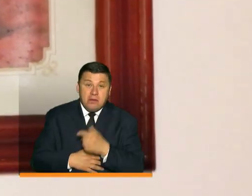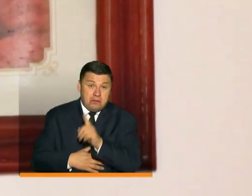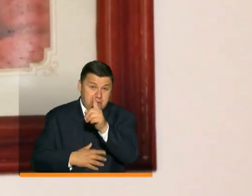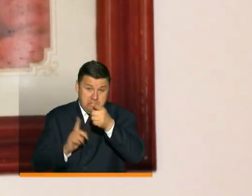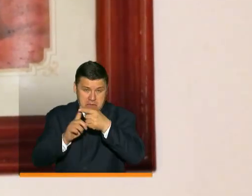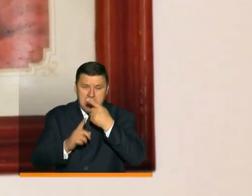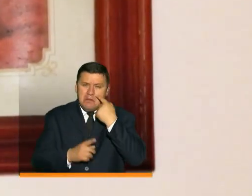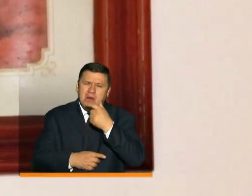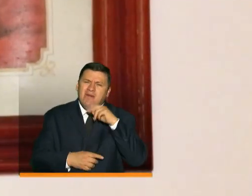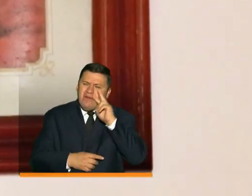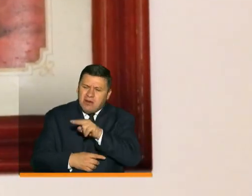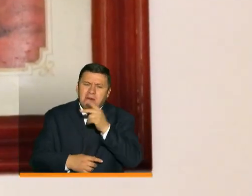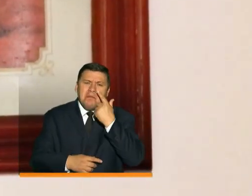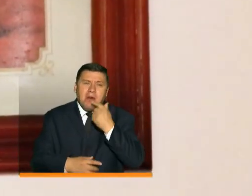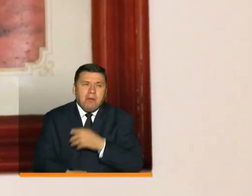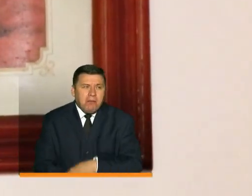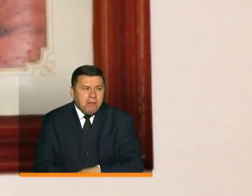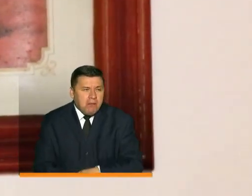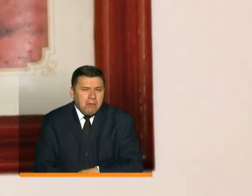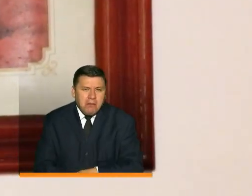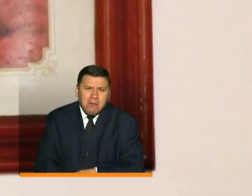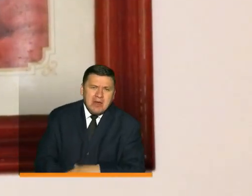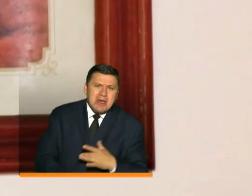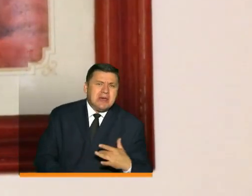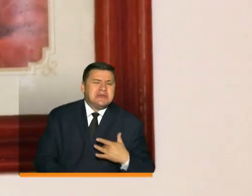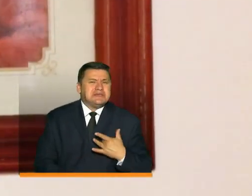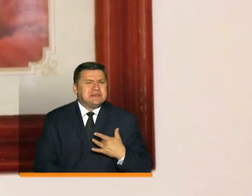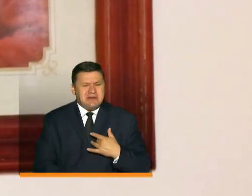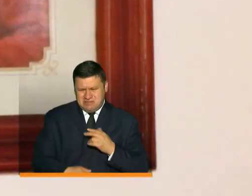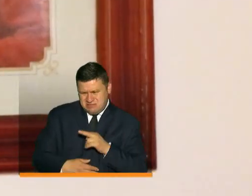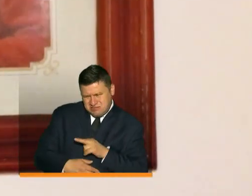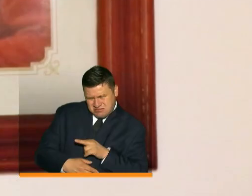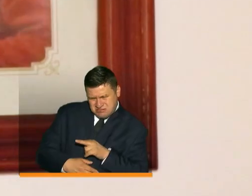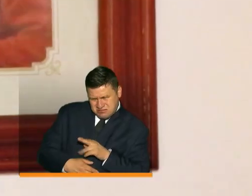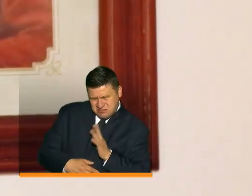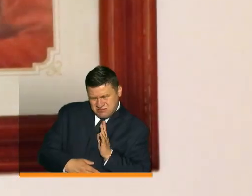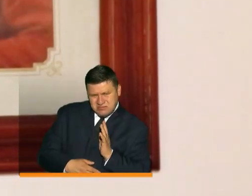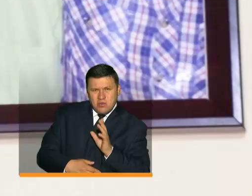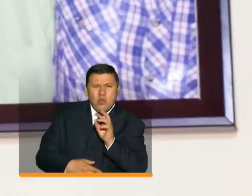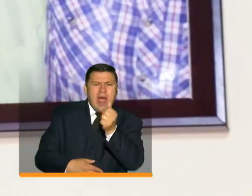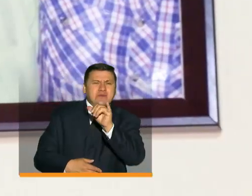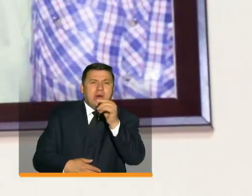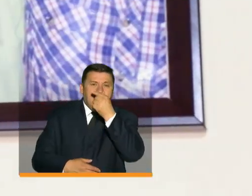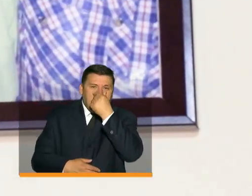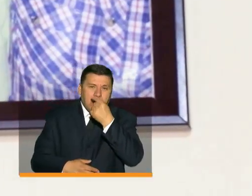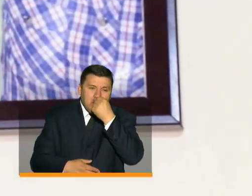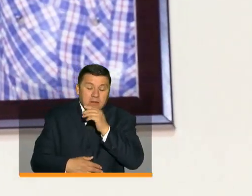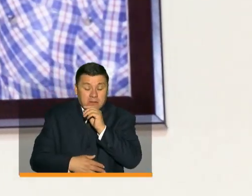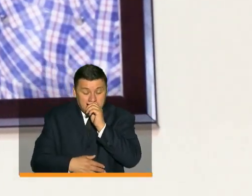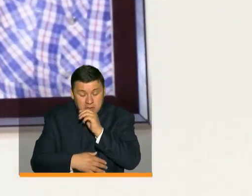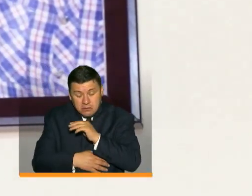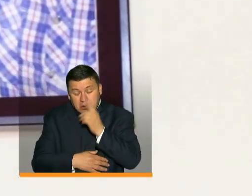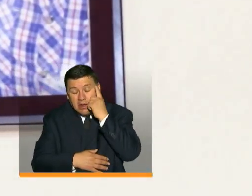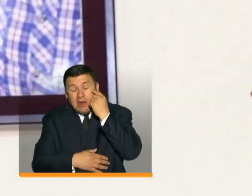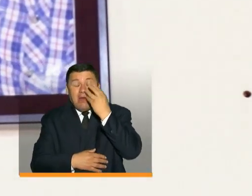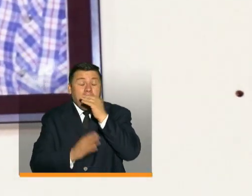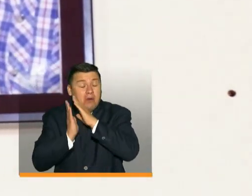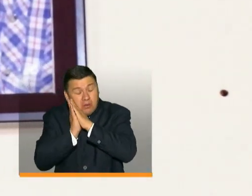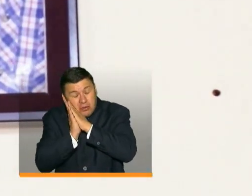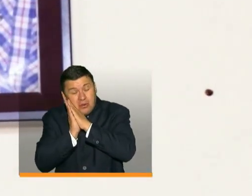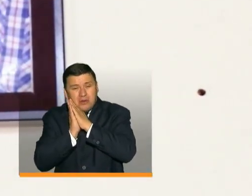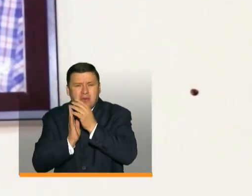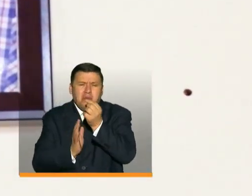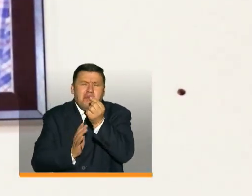empezó con decaimiento, sí se sentía pues como cuando uno le empieza una gripe, decaído, algo de sueño, un